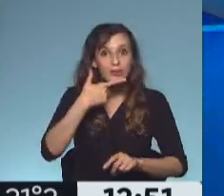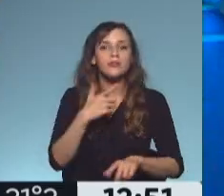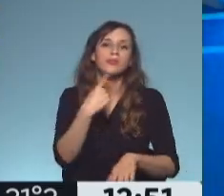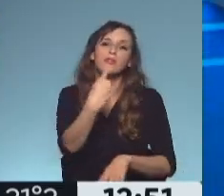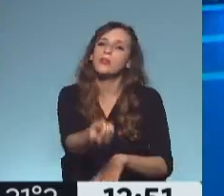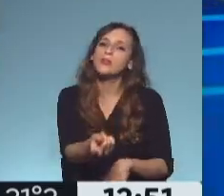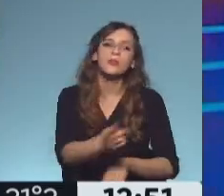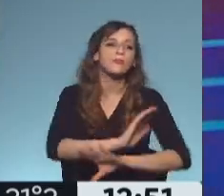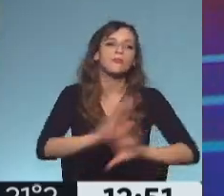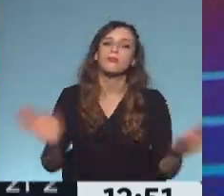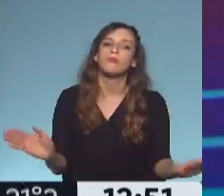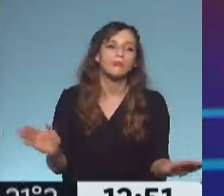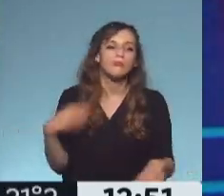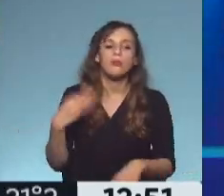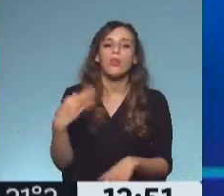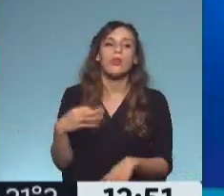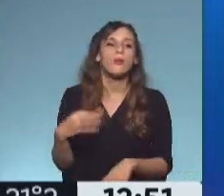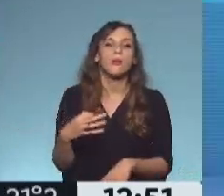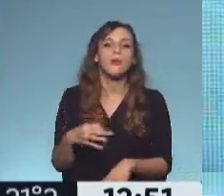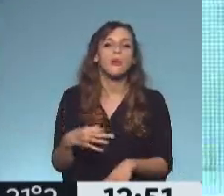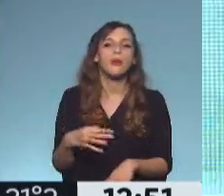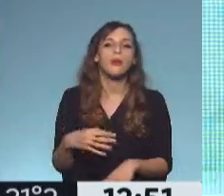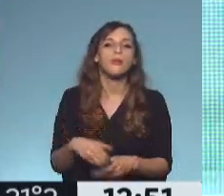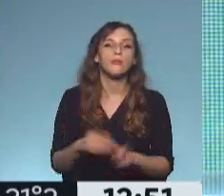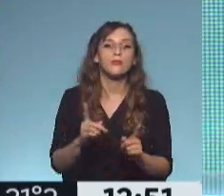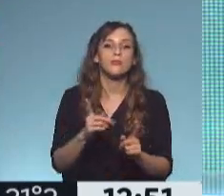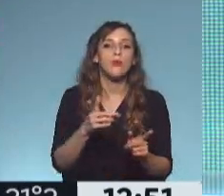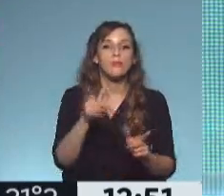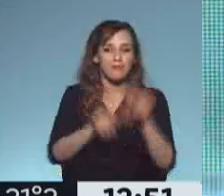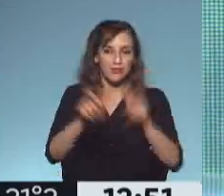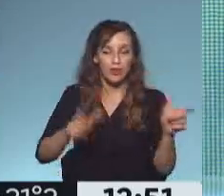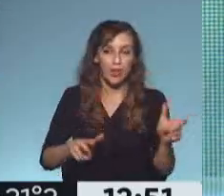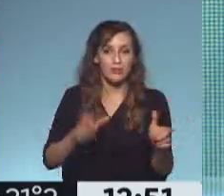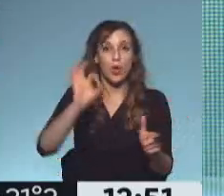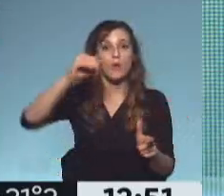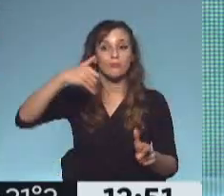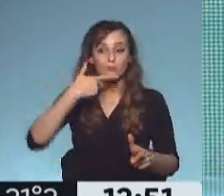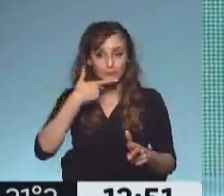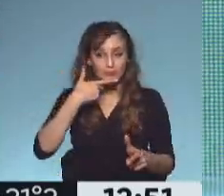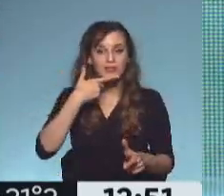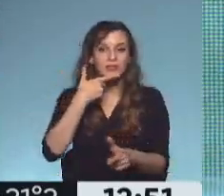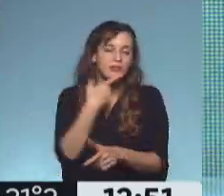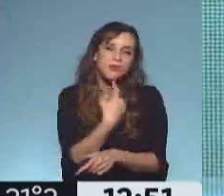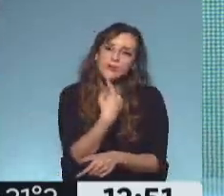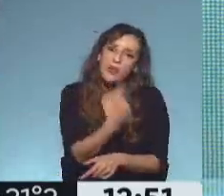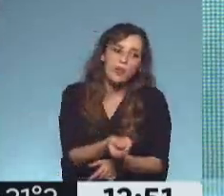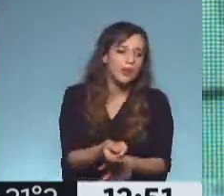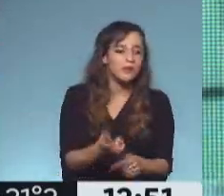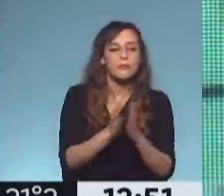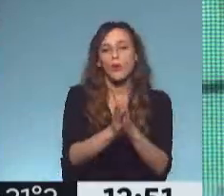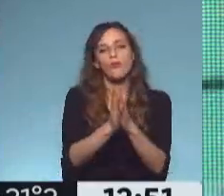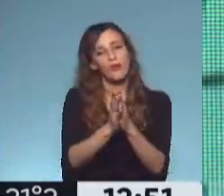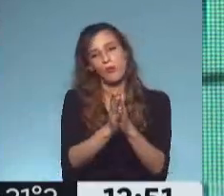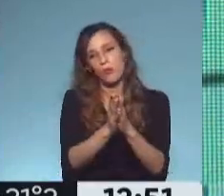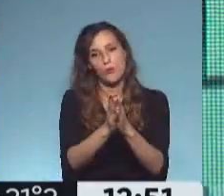justamente a aquellas naciones que, palabras de los voceros de la OMS, que están acaparando las vacunas, que por favor estén pensando en las otras naciones